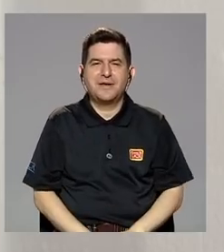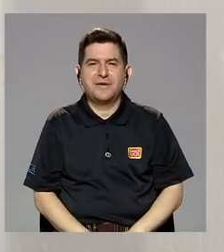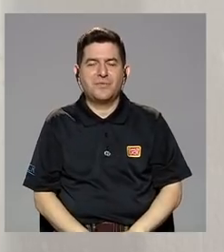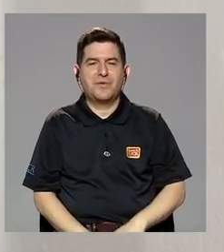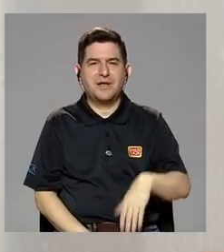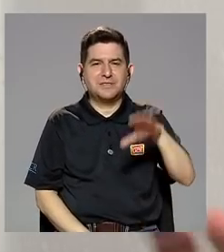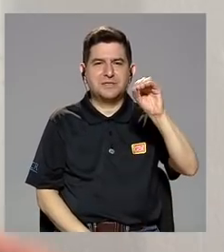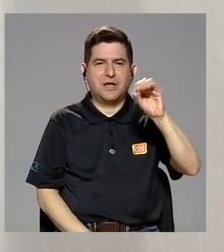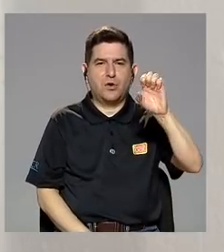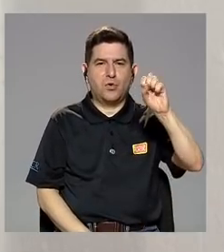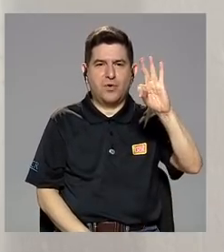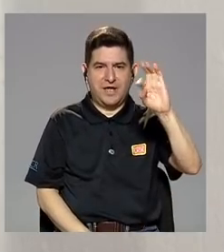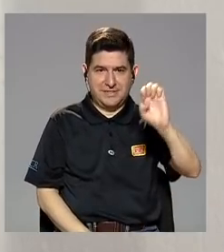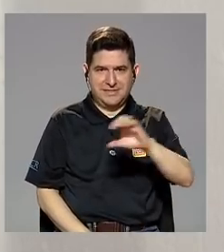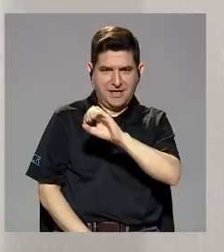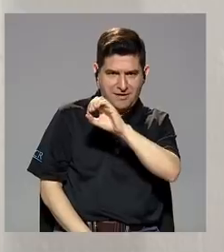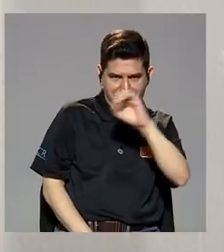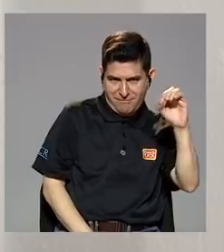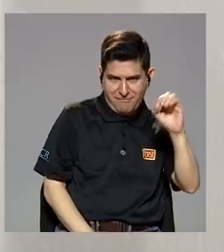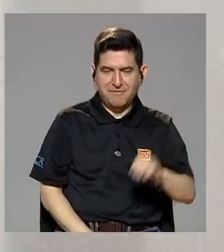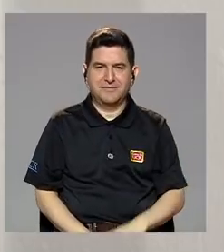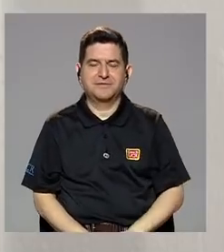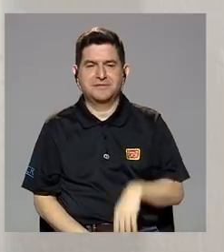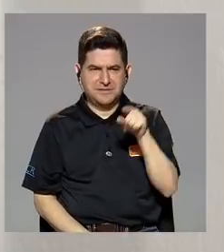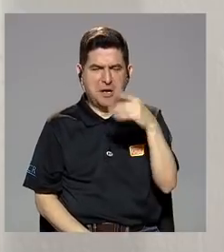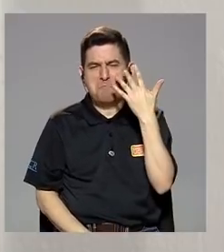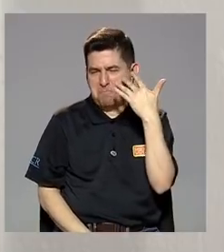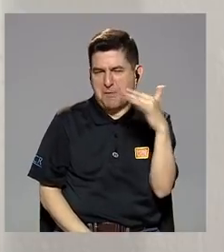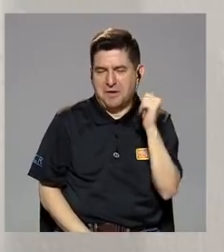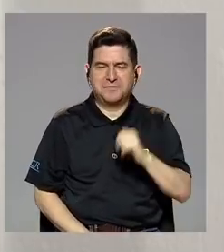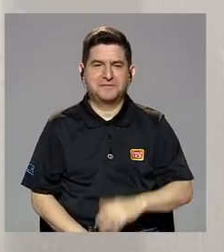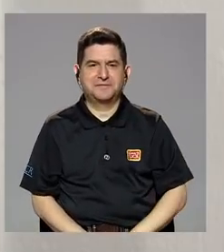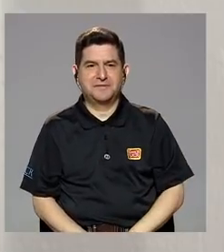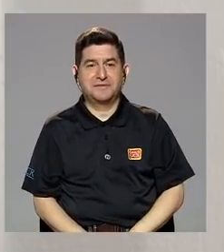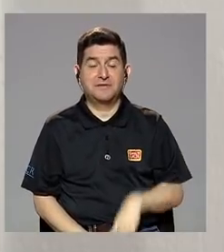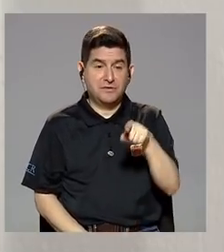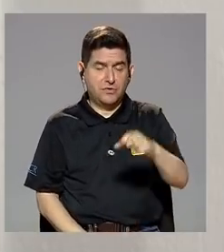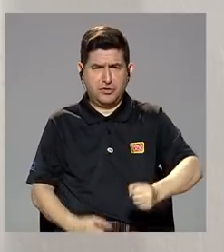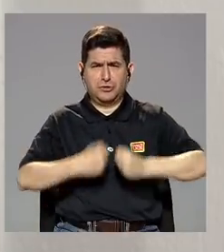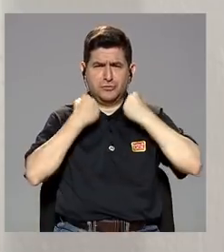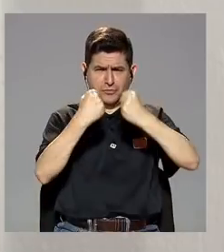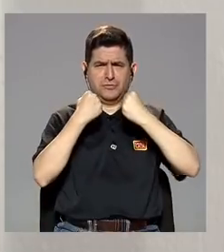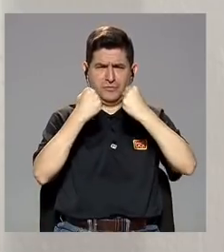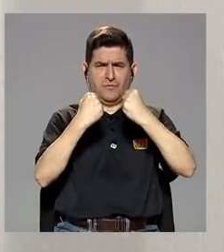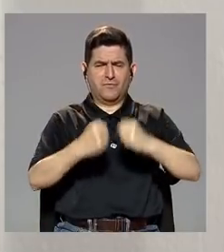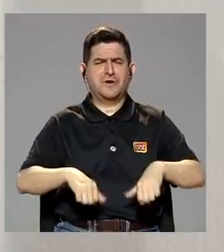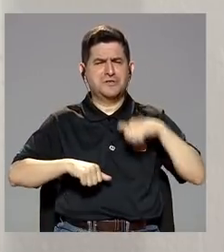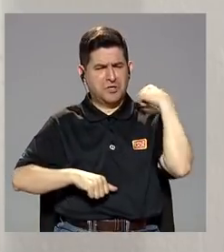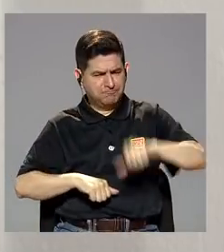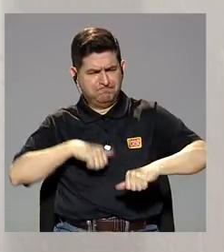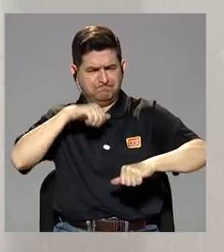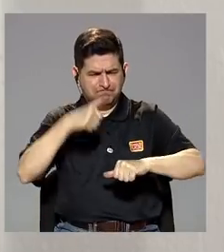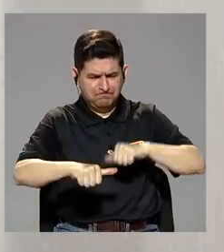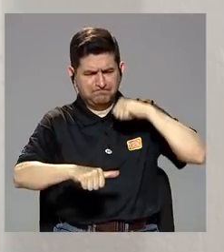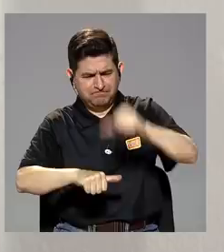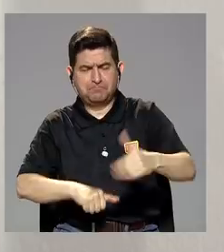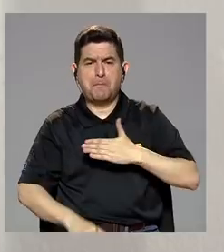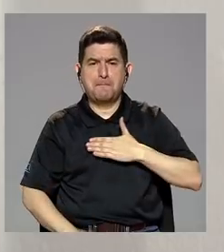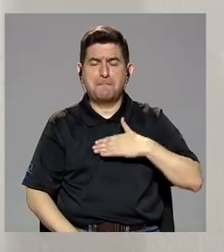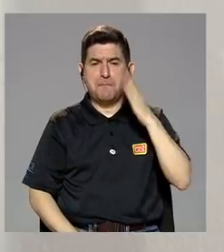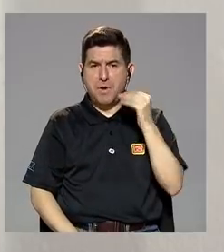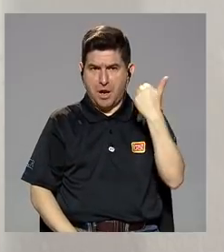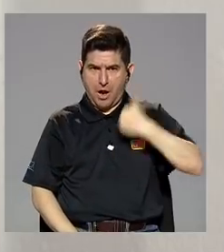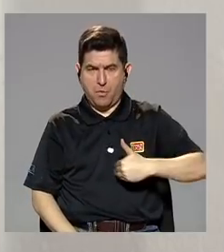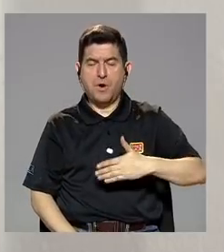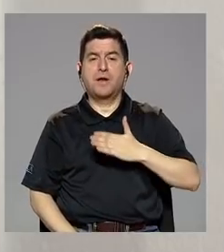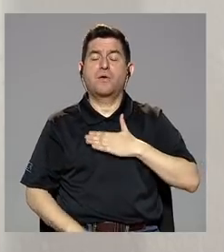más o menos parecido y claro esta fuerza esta tenacidad para salir adelante de mi abuelo fue la que me